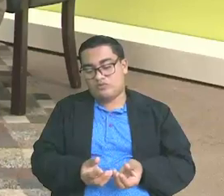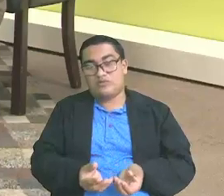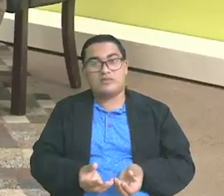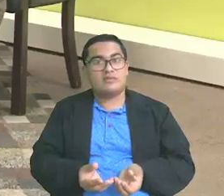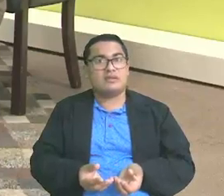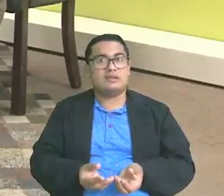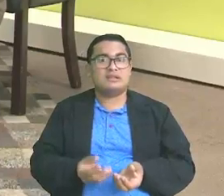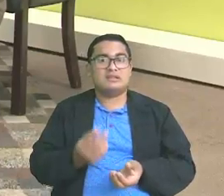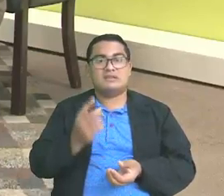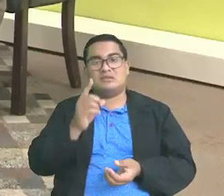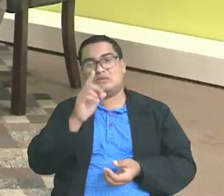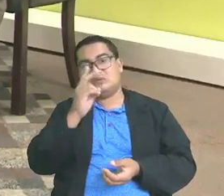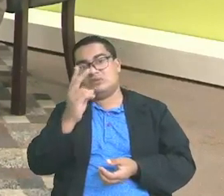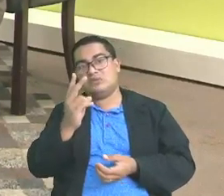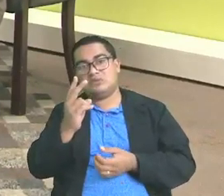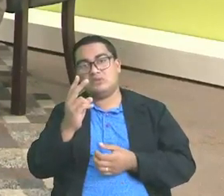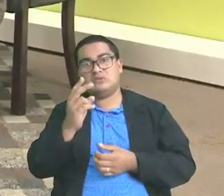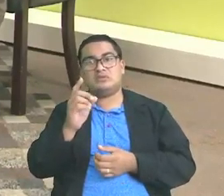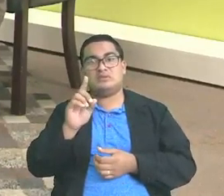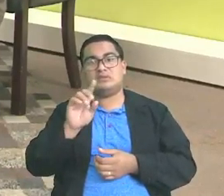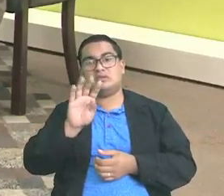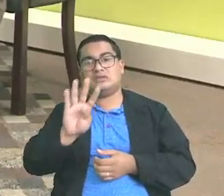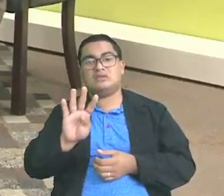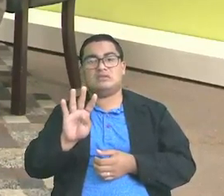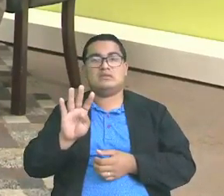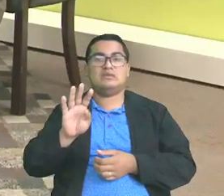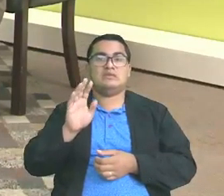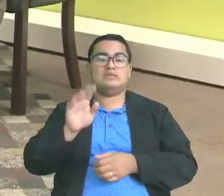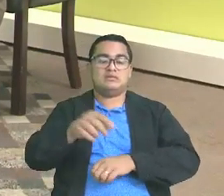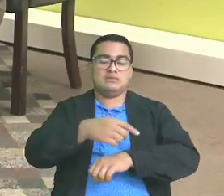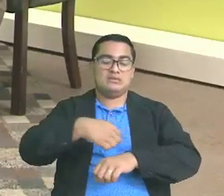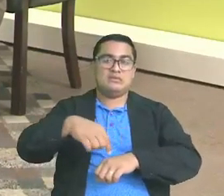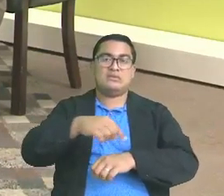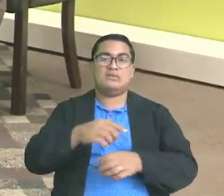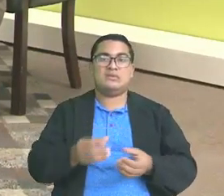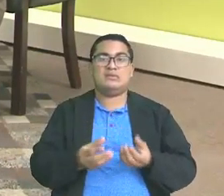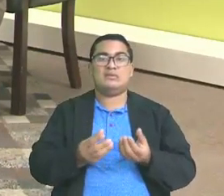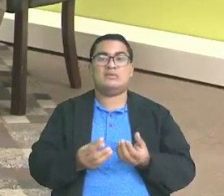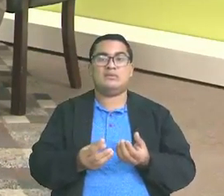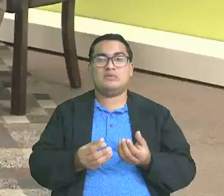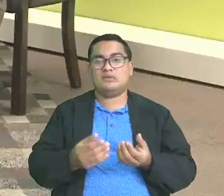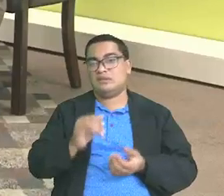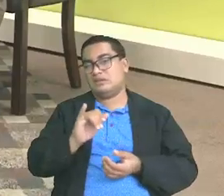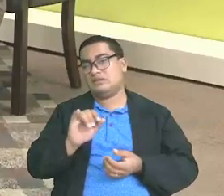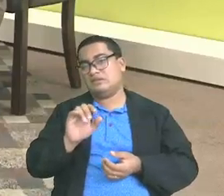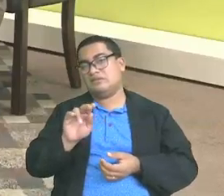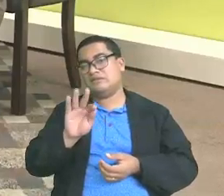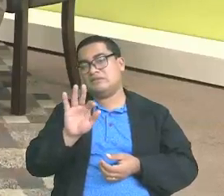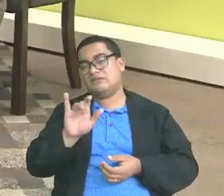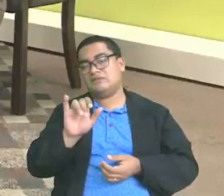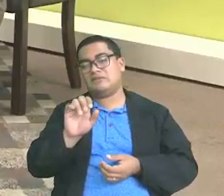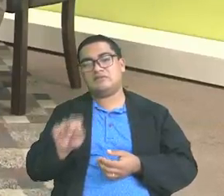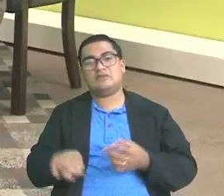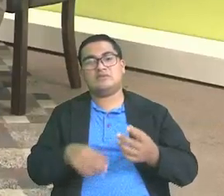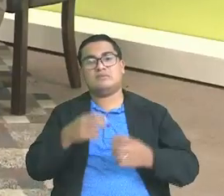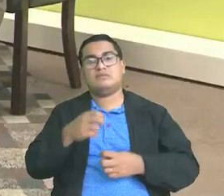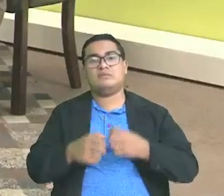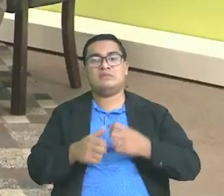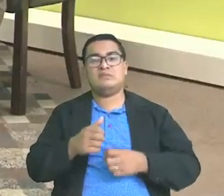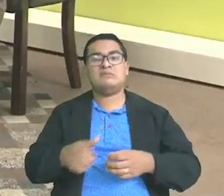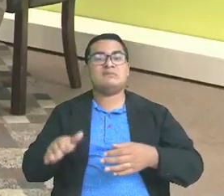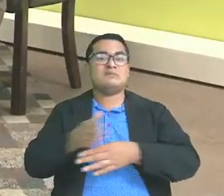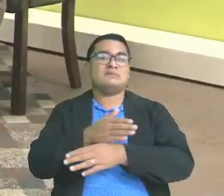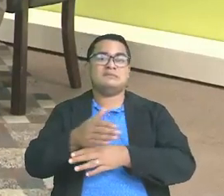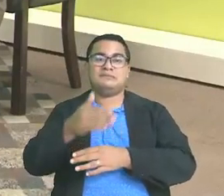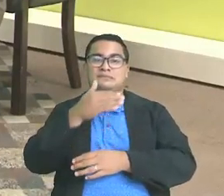pasa más de 12, 14 horas así. Se murió el intestino. Se murió el intestino adentro, ya viene infección, viene obstrucción intestinal. Vienen otras